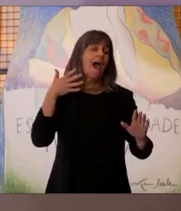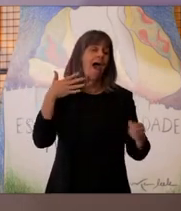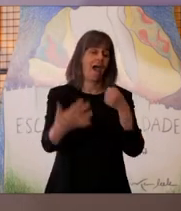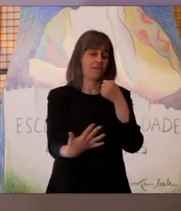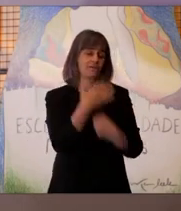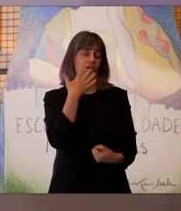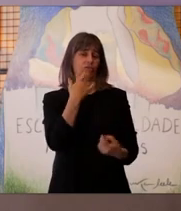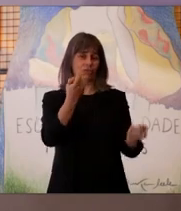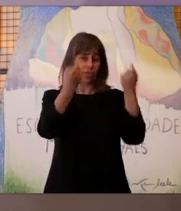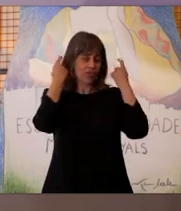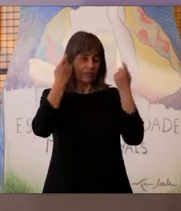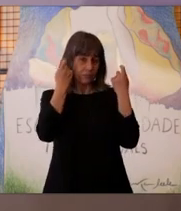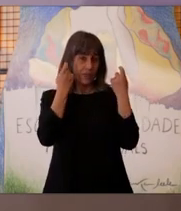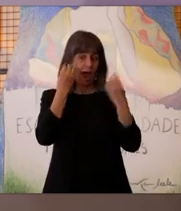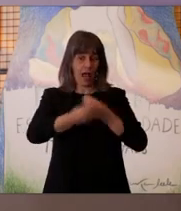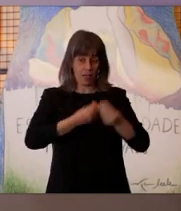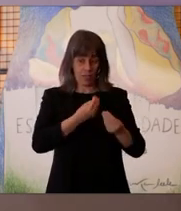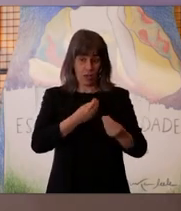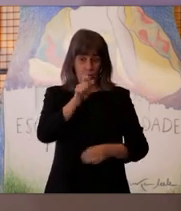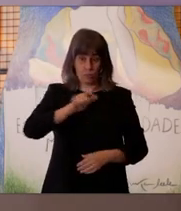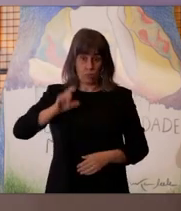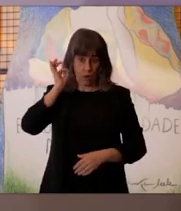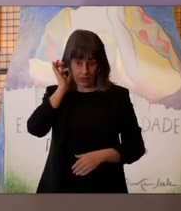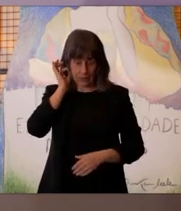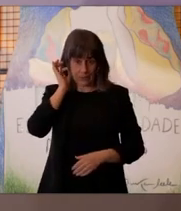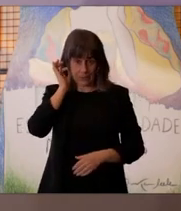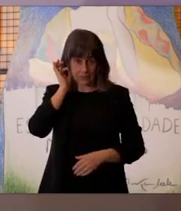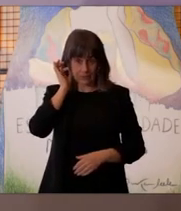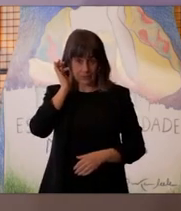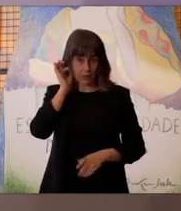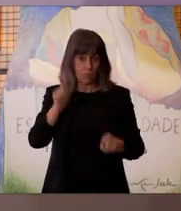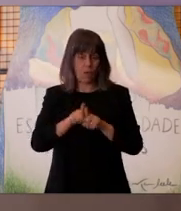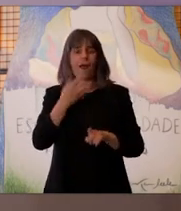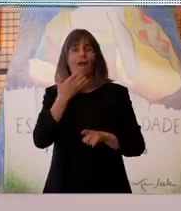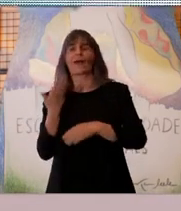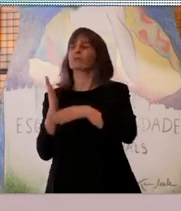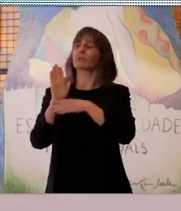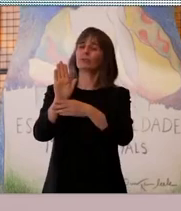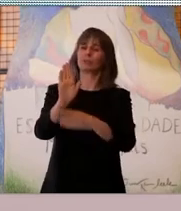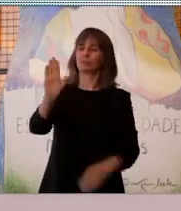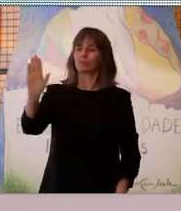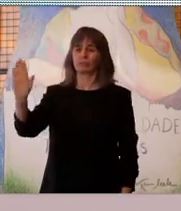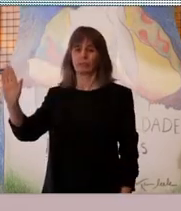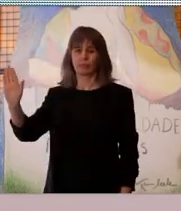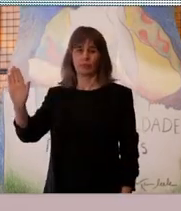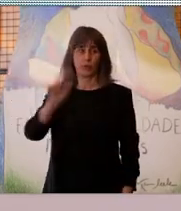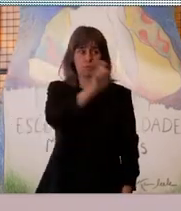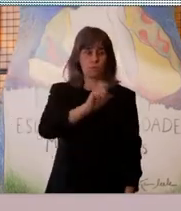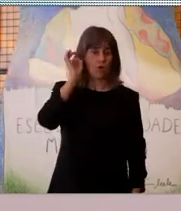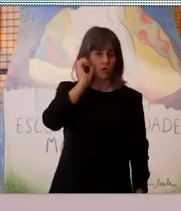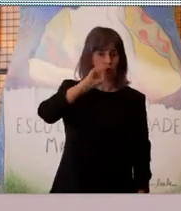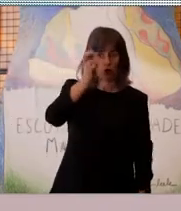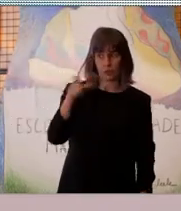que además muchas mujeres son sirven de ejemplo para que otras no se